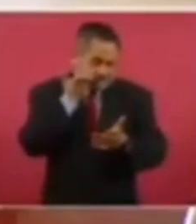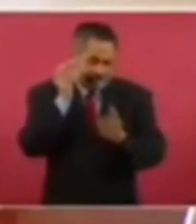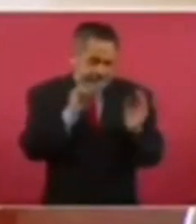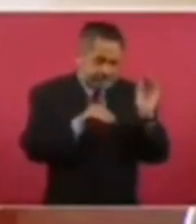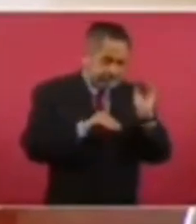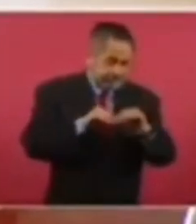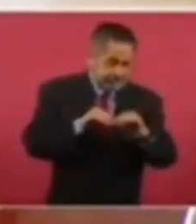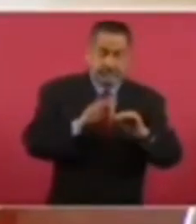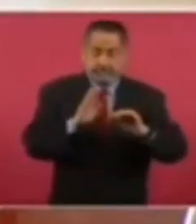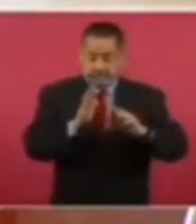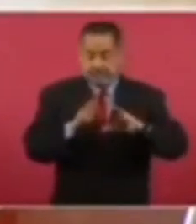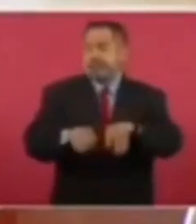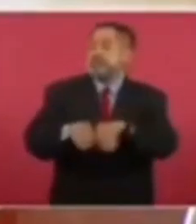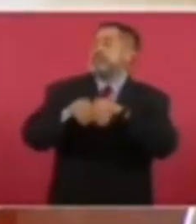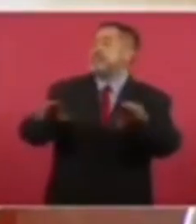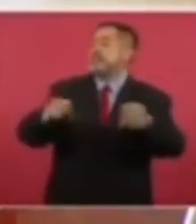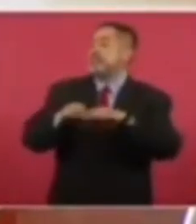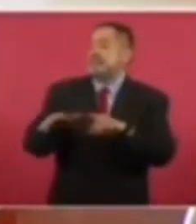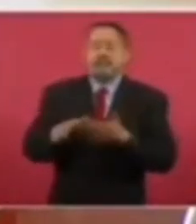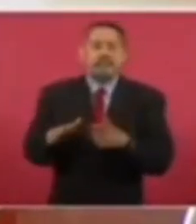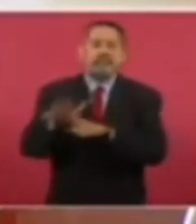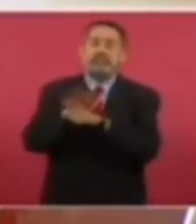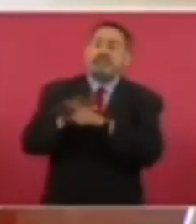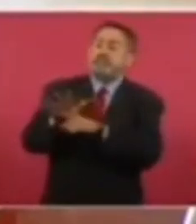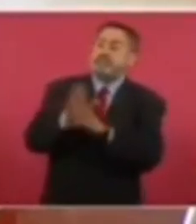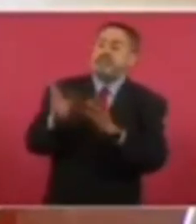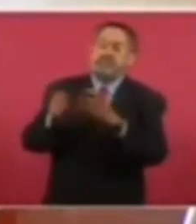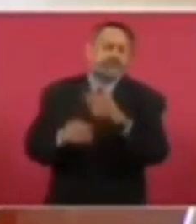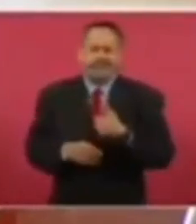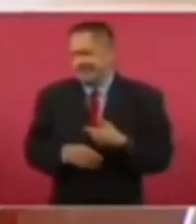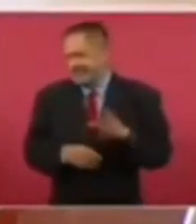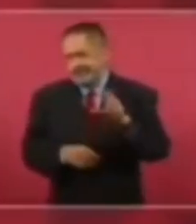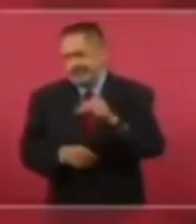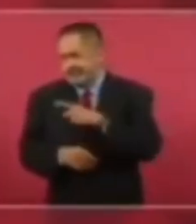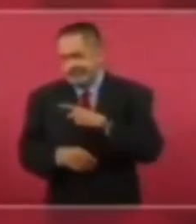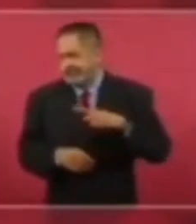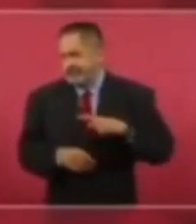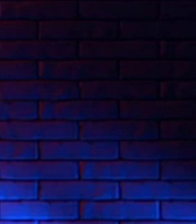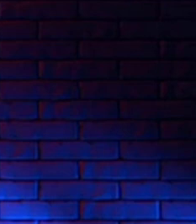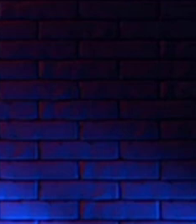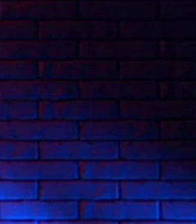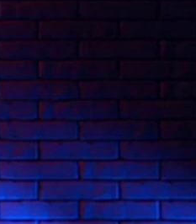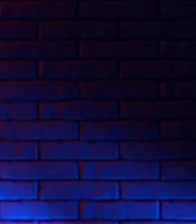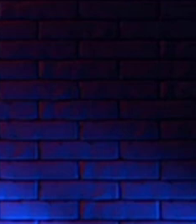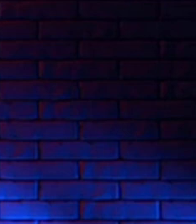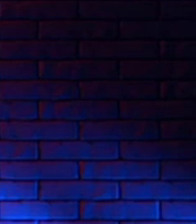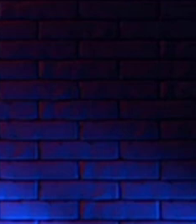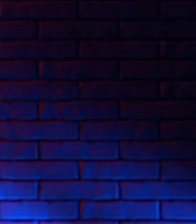que no se manipule en la información. Pero bueno, ya